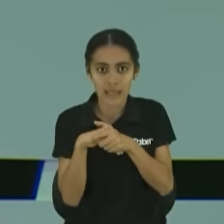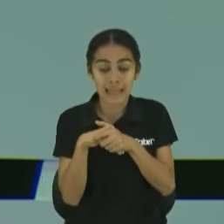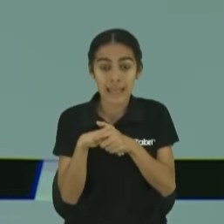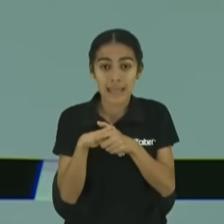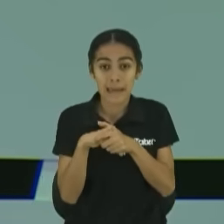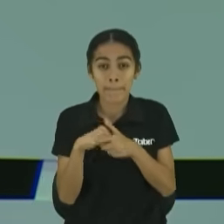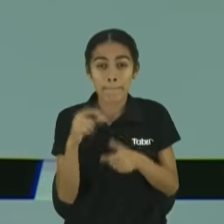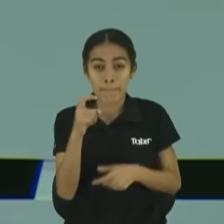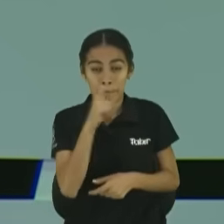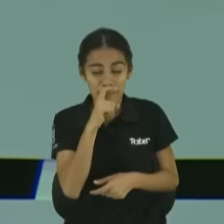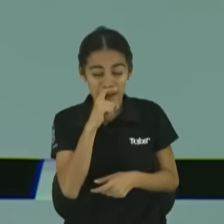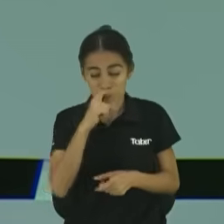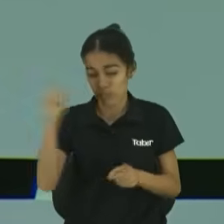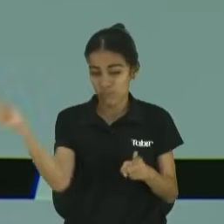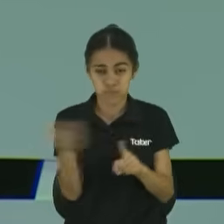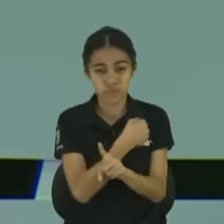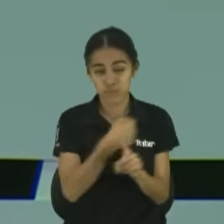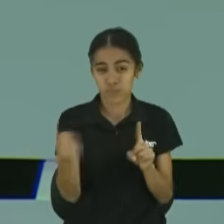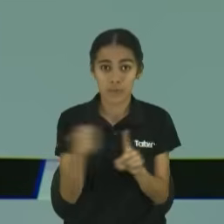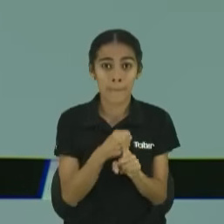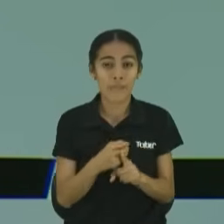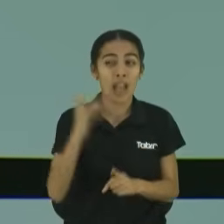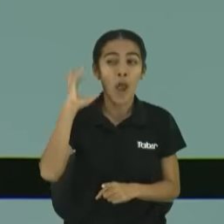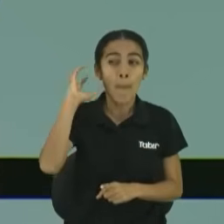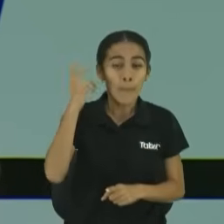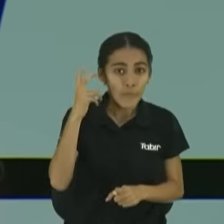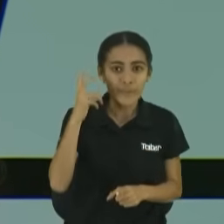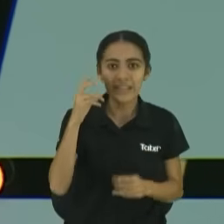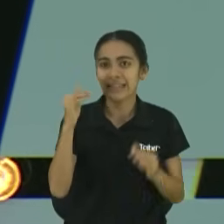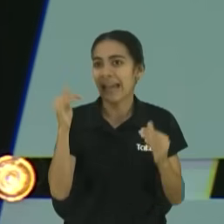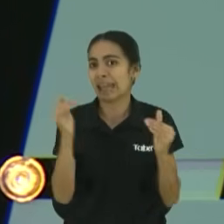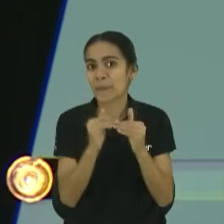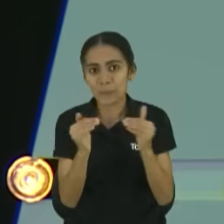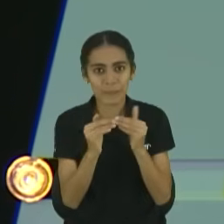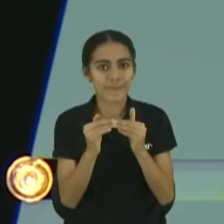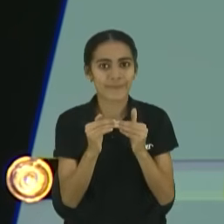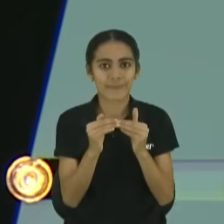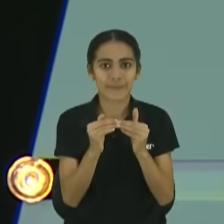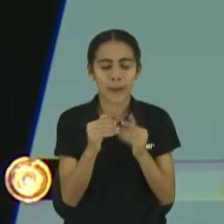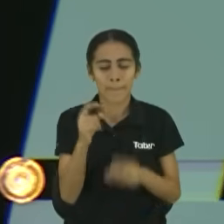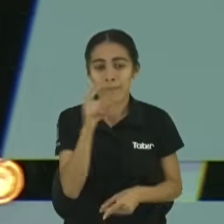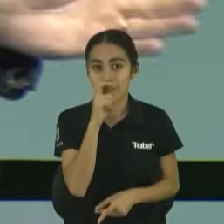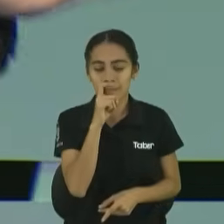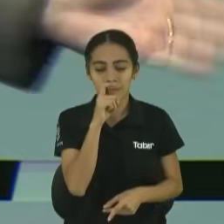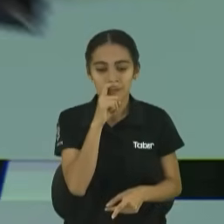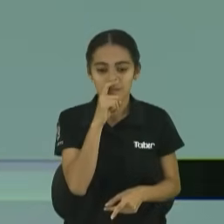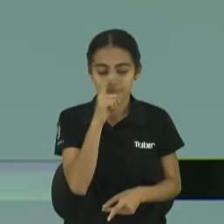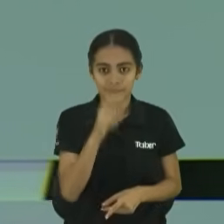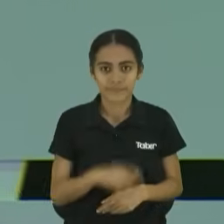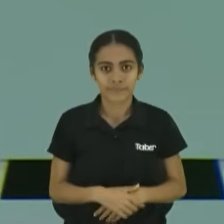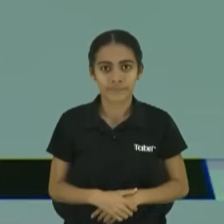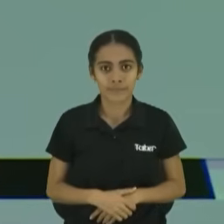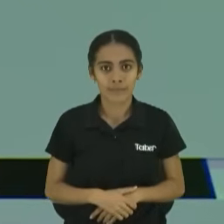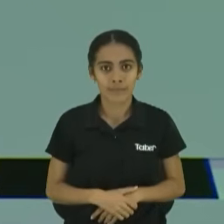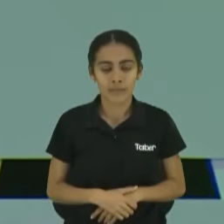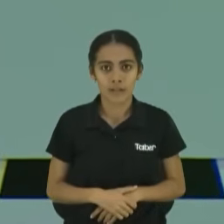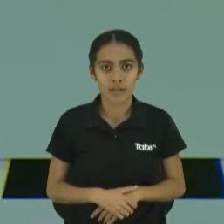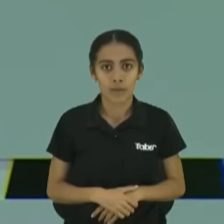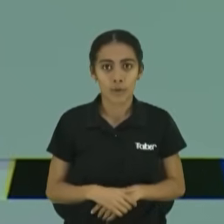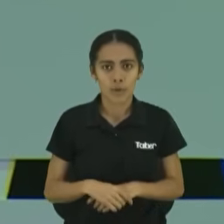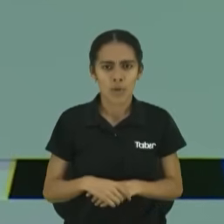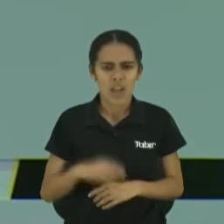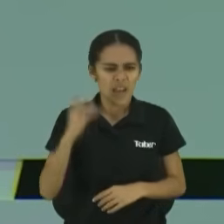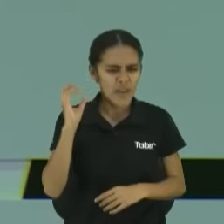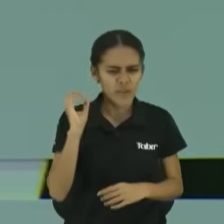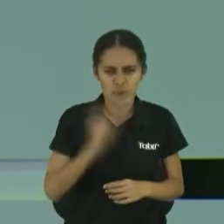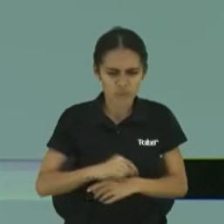hermano. En el tema de la música, yo a mi jefe le di guerra. Él me predicaba una cosa, yo hacía todo lo contrario. Pero es que era como